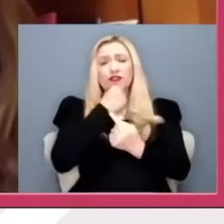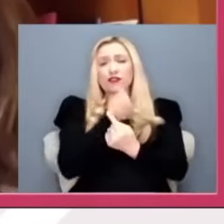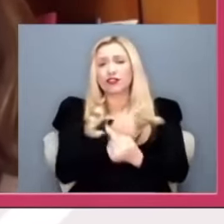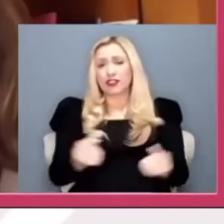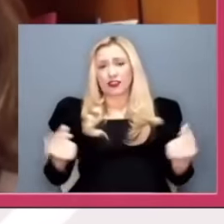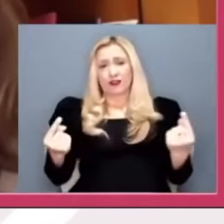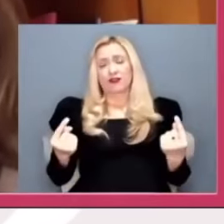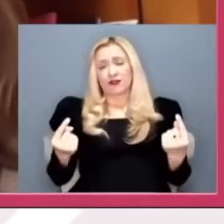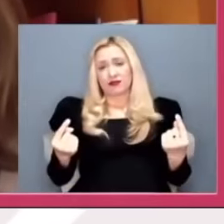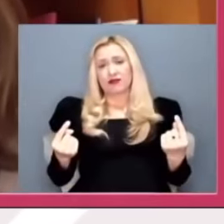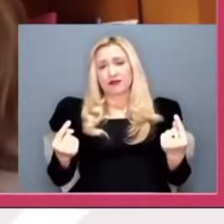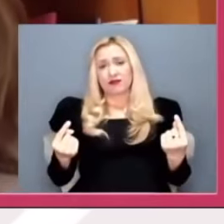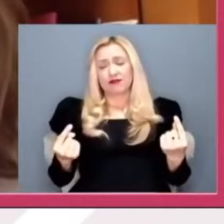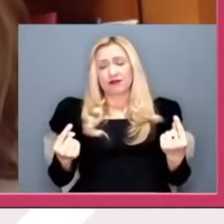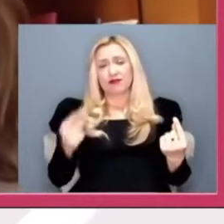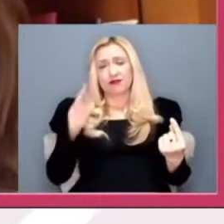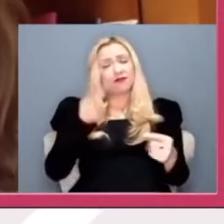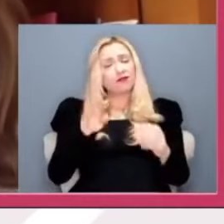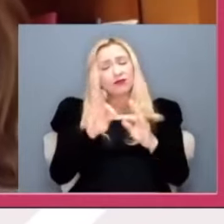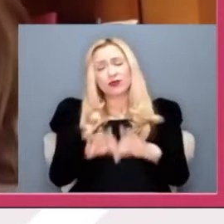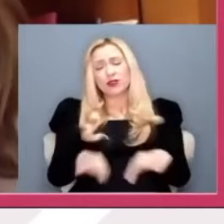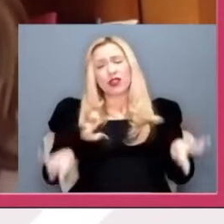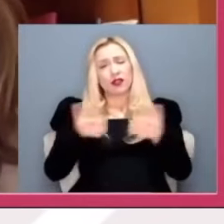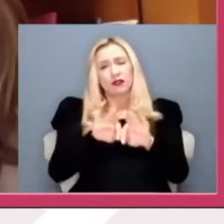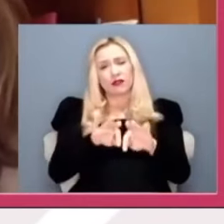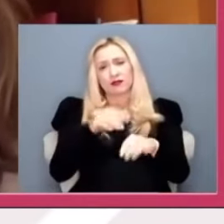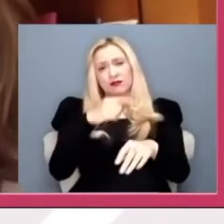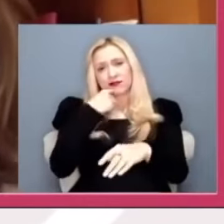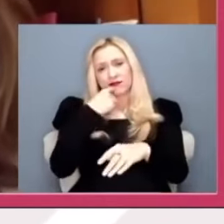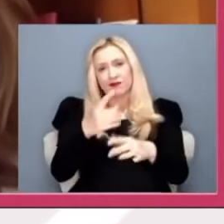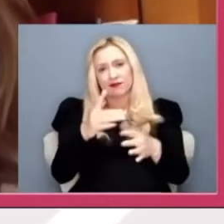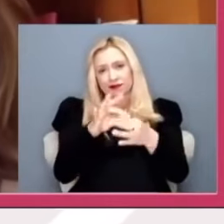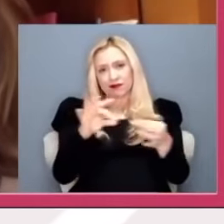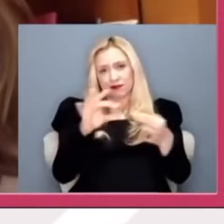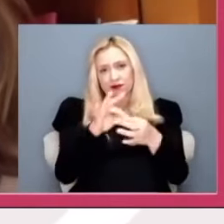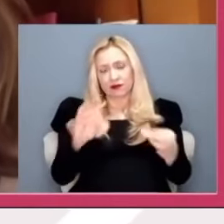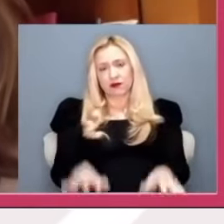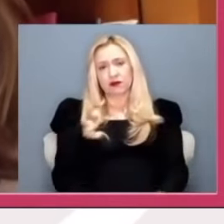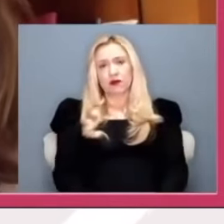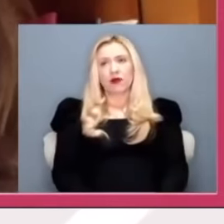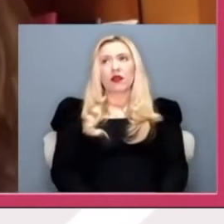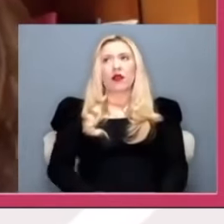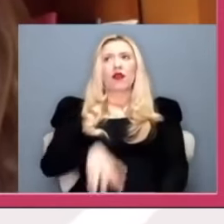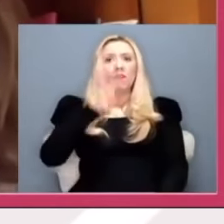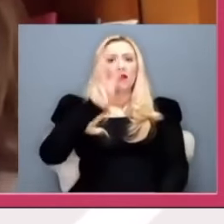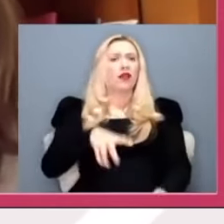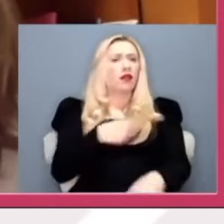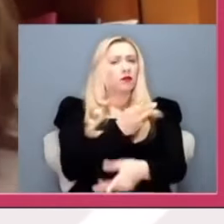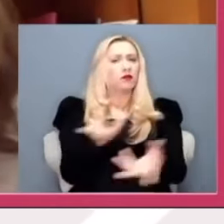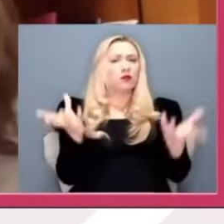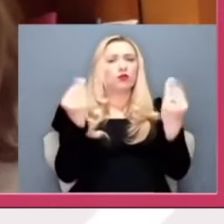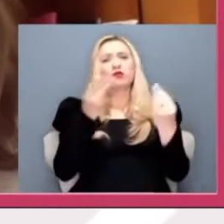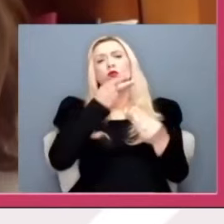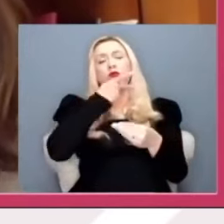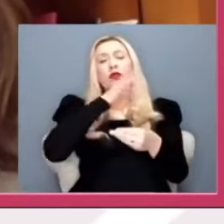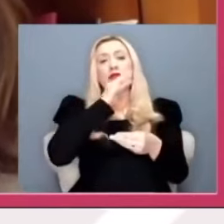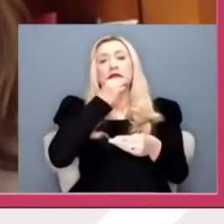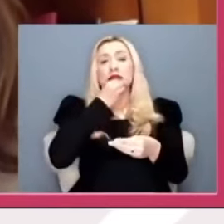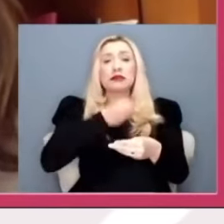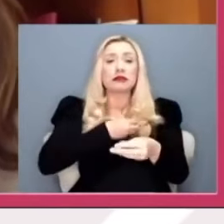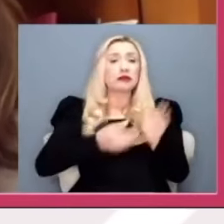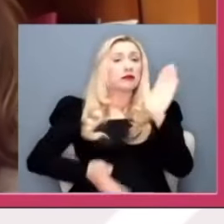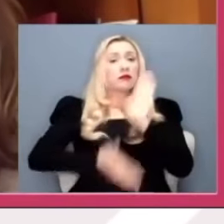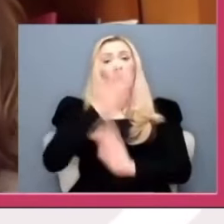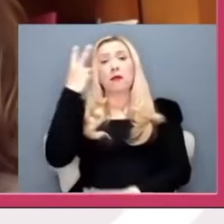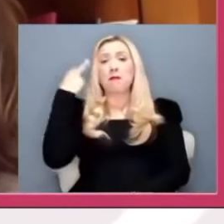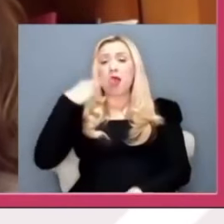niña. Y esto es algo que es muy importante de decir. Nathan comentaba que muchas familias han tenido que viajar a